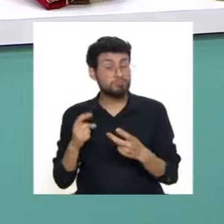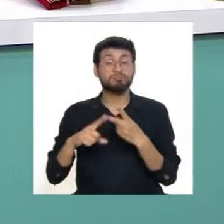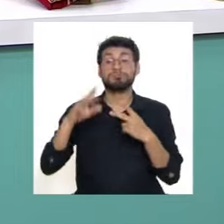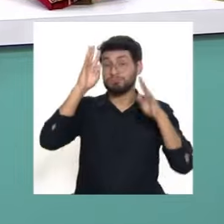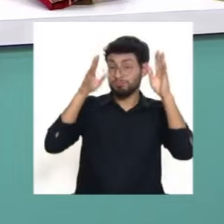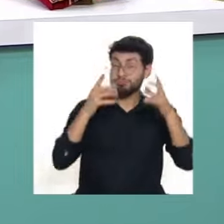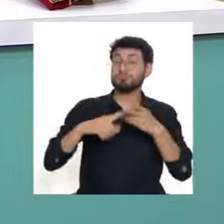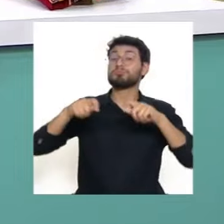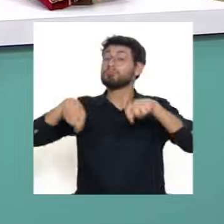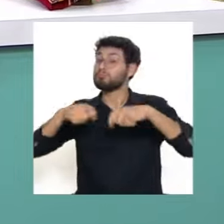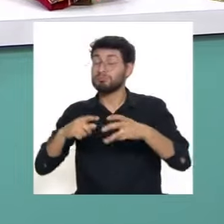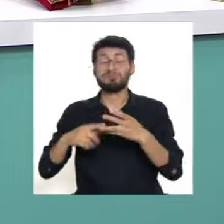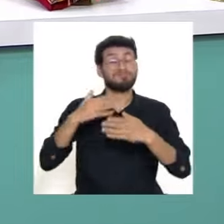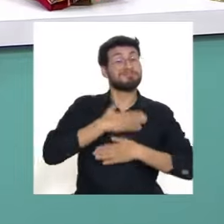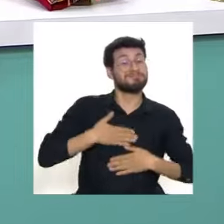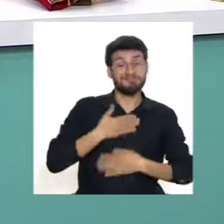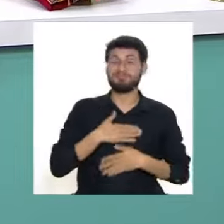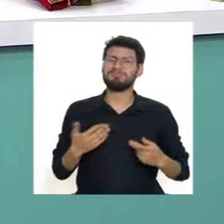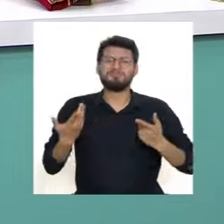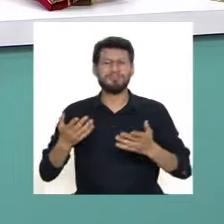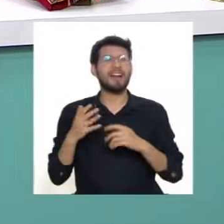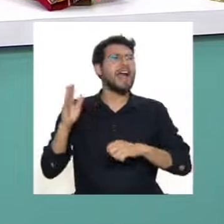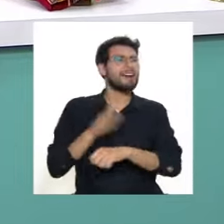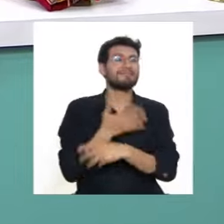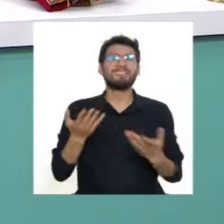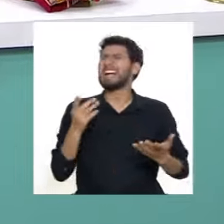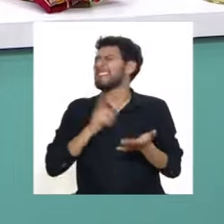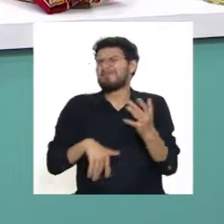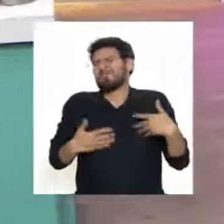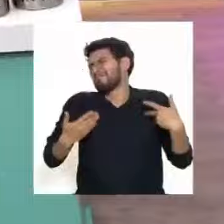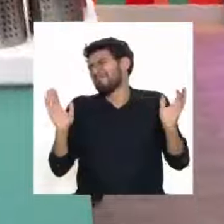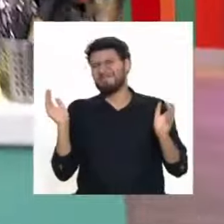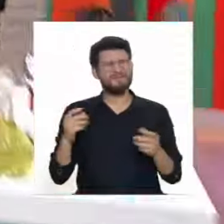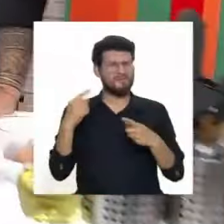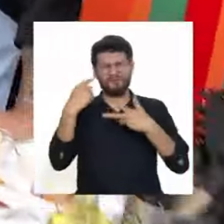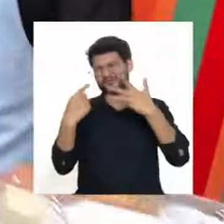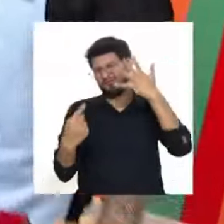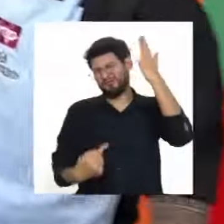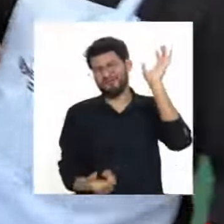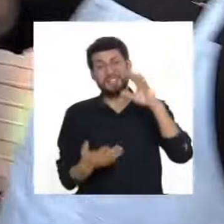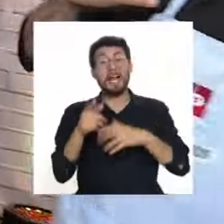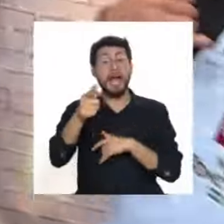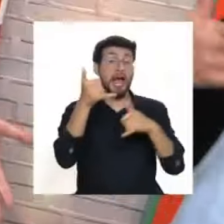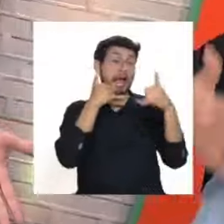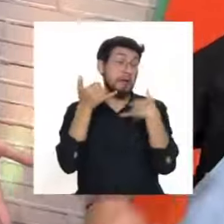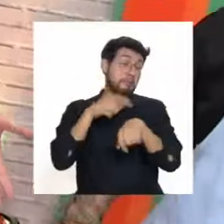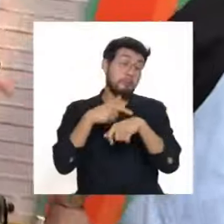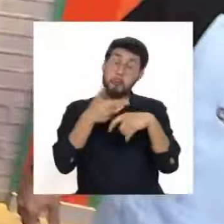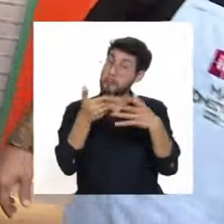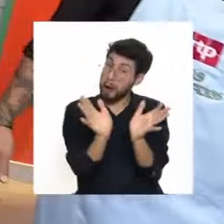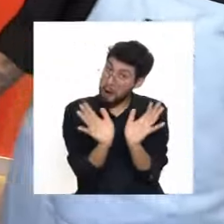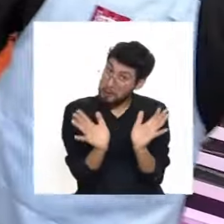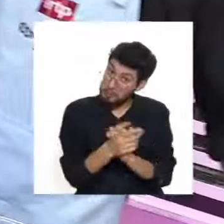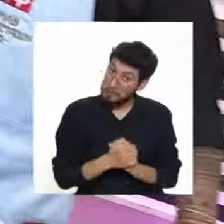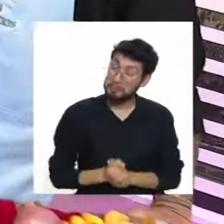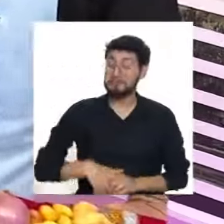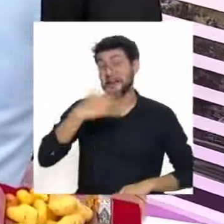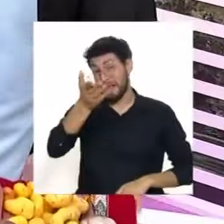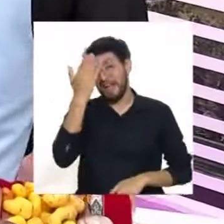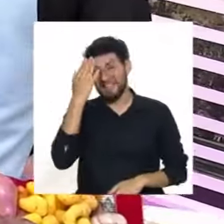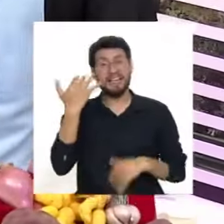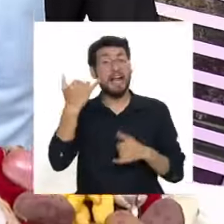emprendimiento, cocina, diversión, viene Gaitán Cáceres. ¿Ya qué más? ¿Qué más quieren ustedes? Nos pueden llamar en cualquier momento, sí. Así que ya